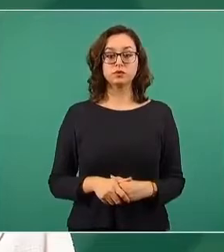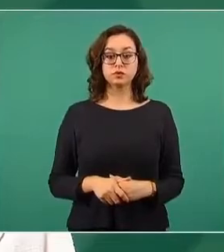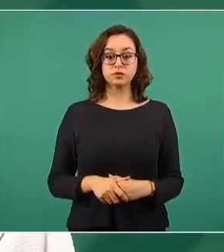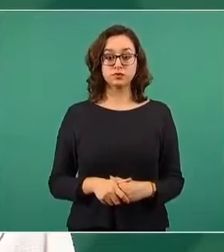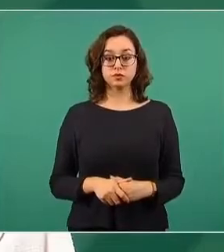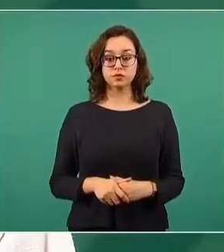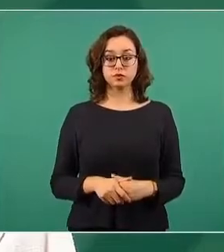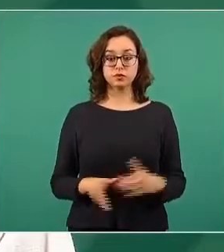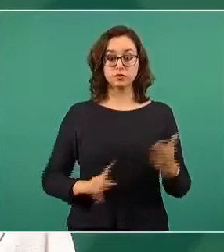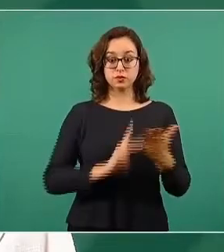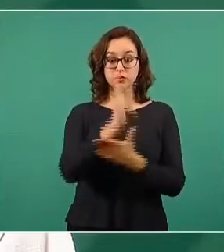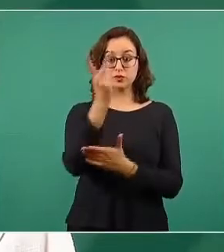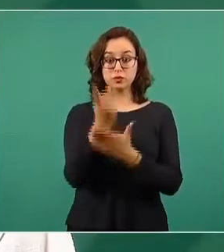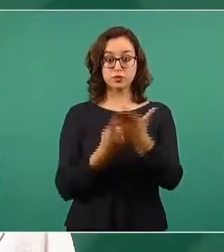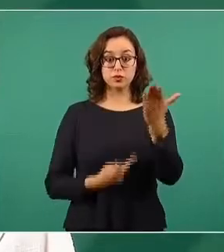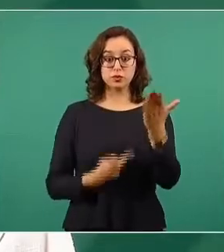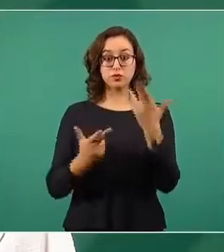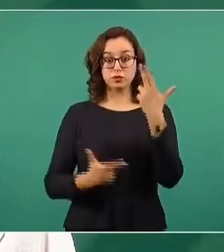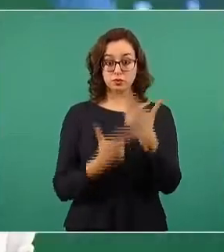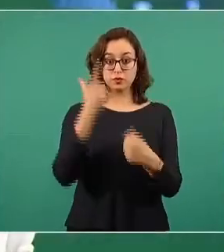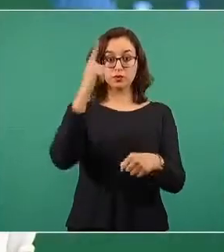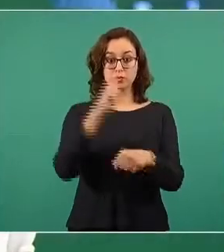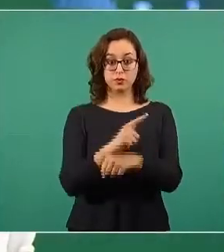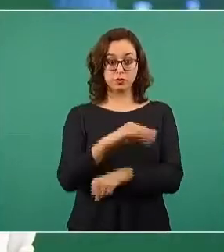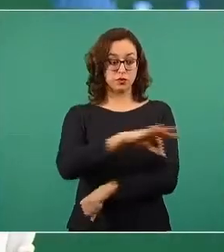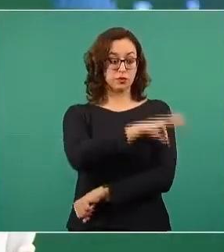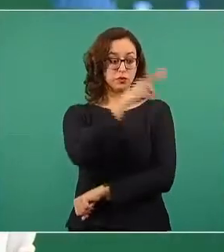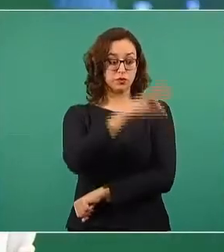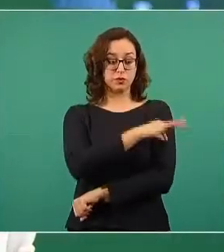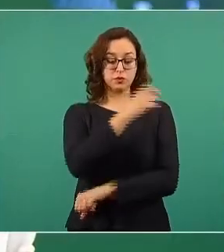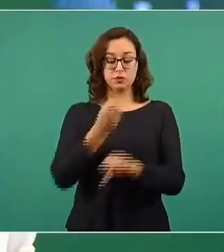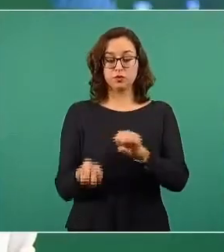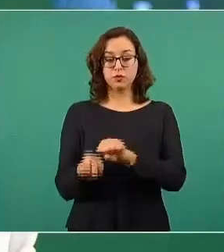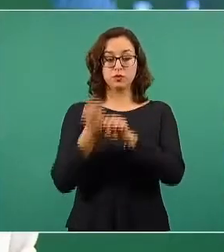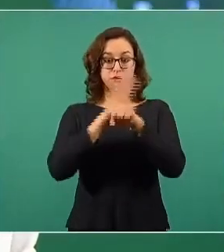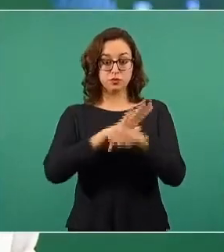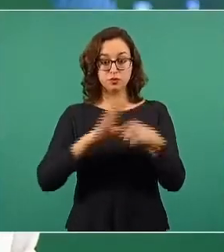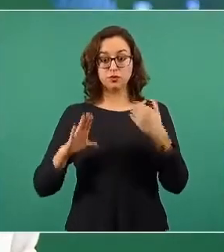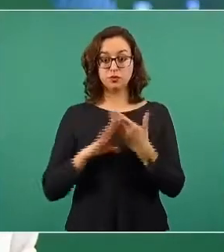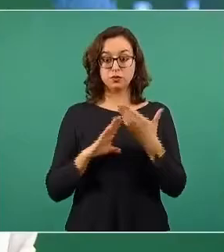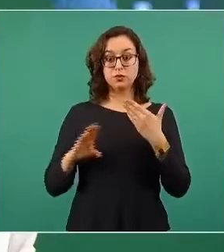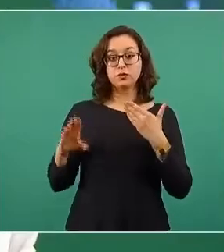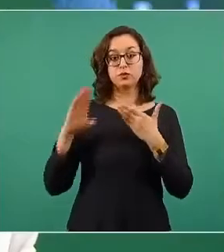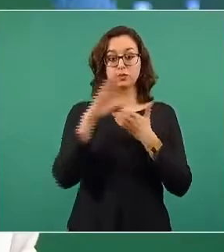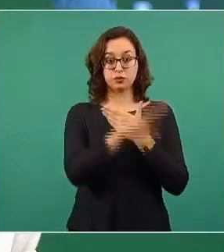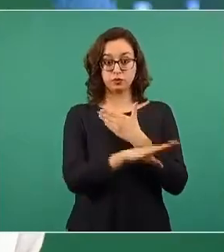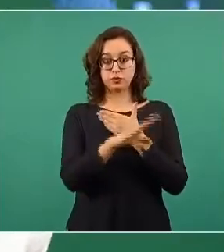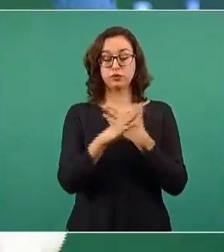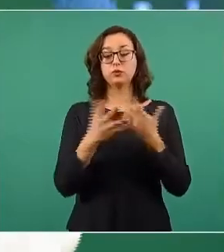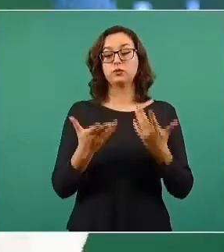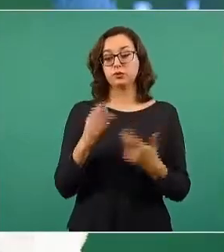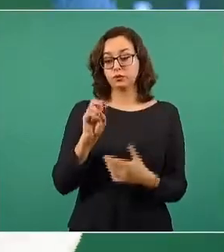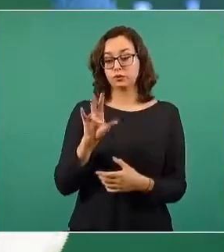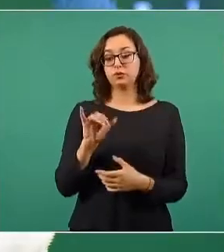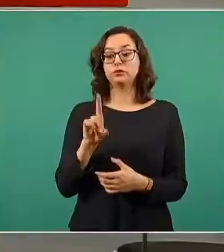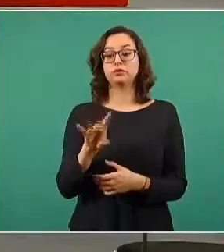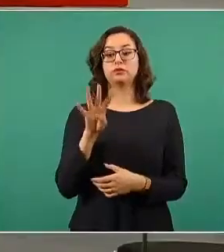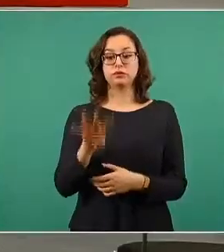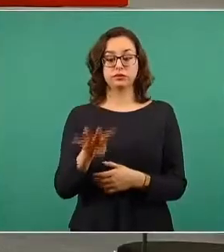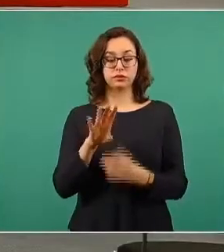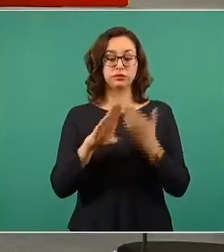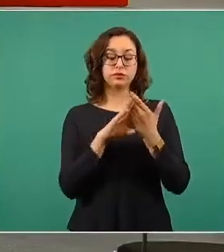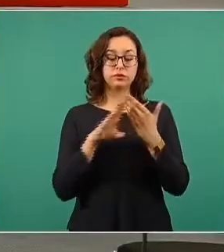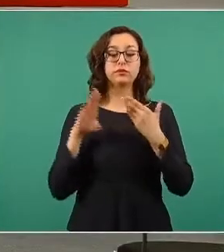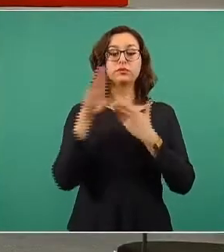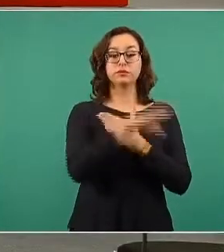programa, en la estrategia operativa de la Política Nacional de Vacunación contra el virus SARS-CoV-2 para prevenir COVID-19. Uno